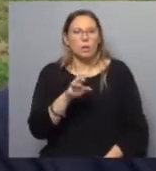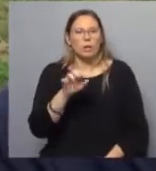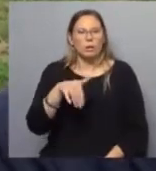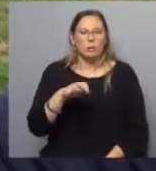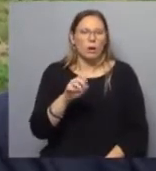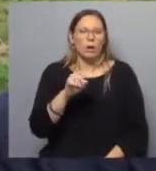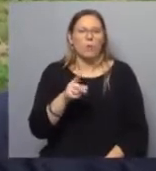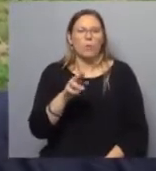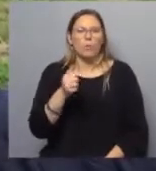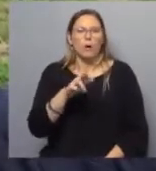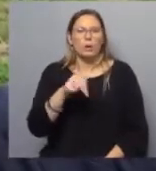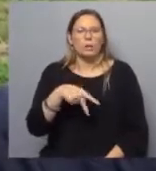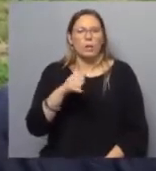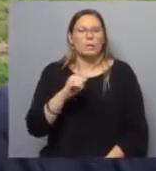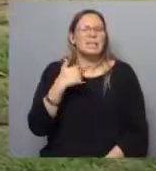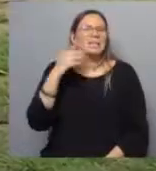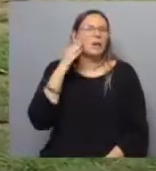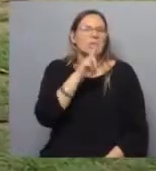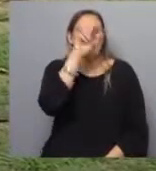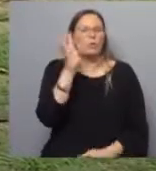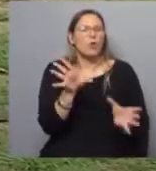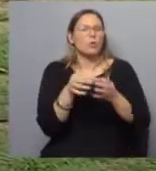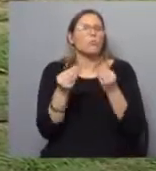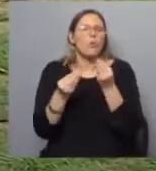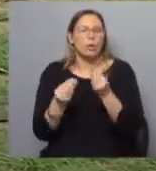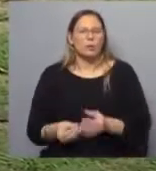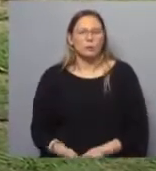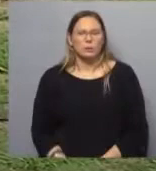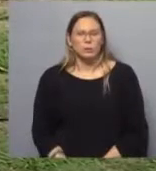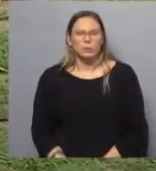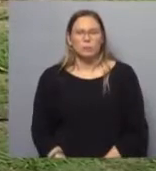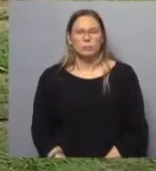guaraní, no tengo bien la certeza de cuál.